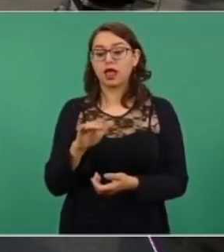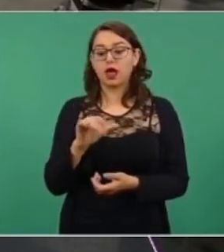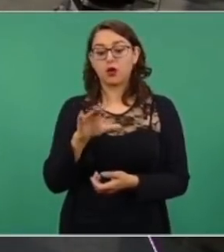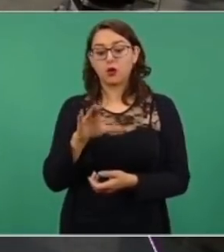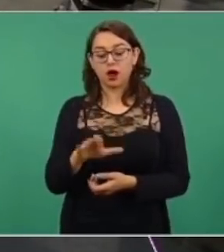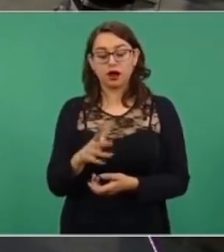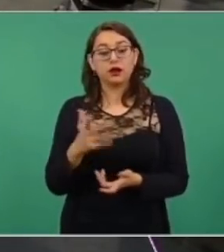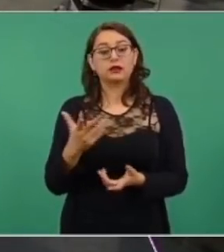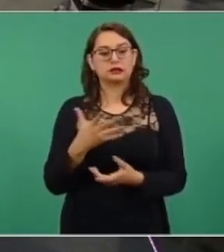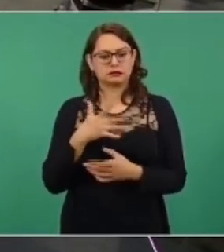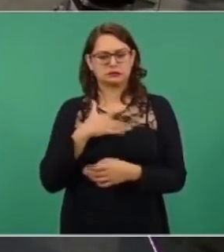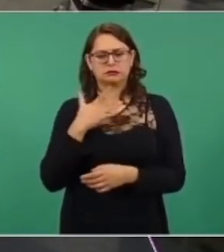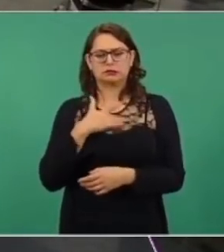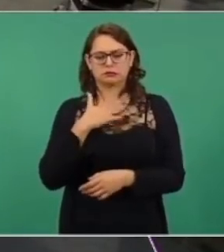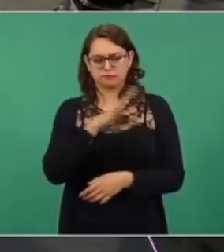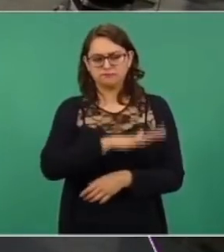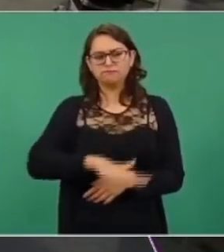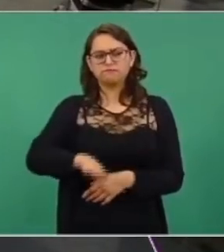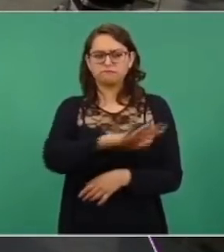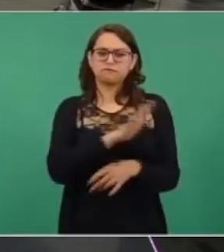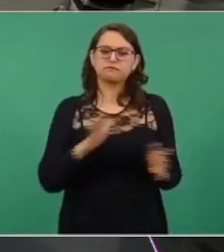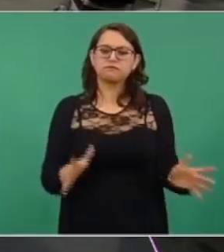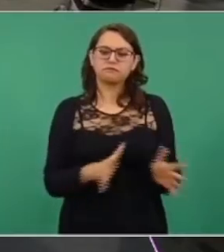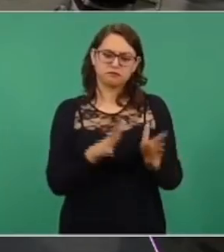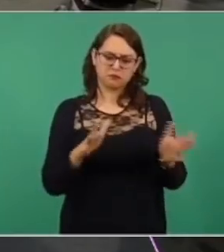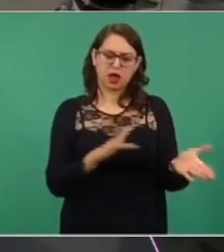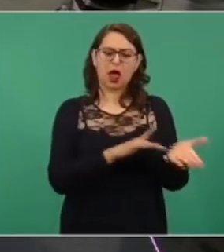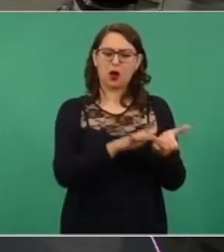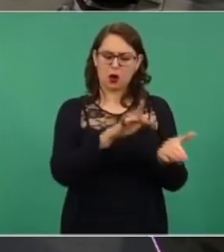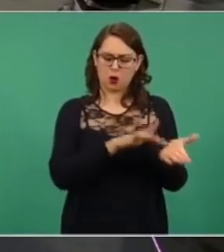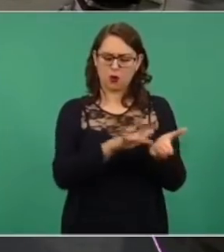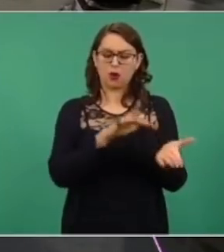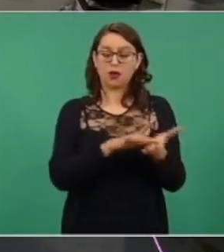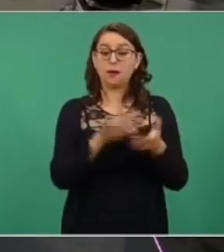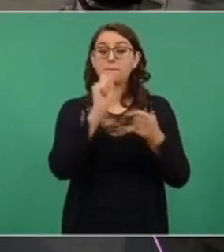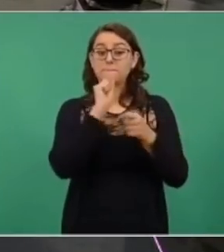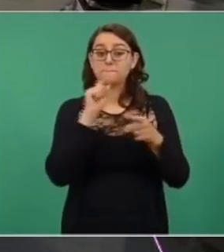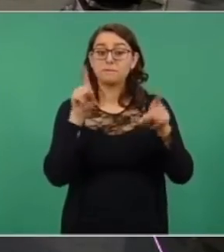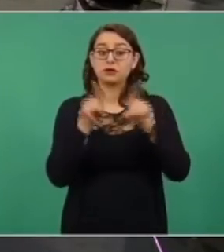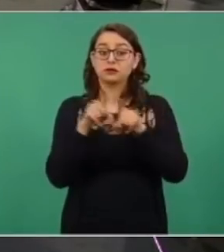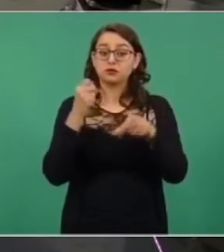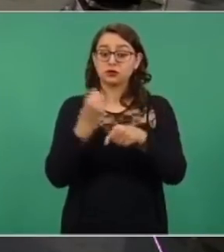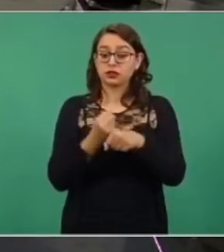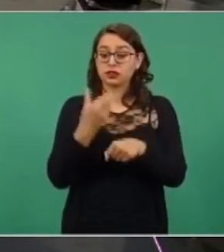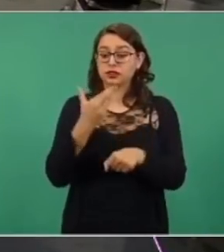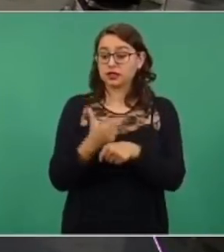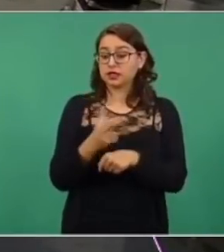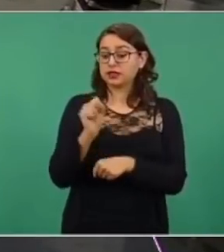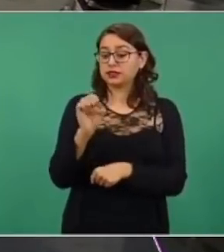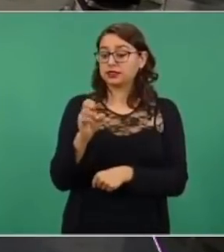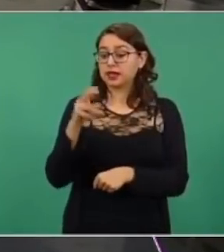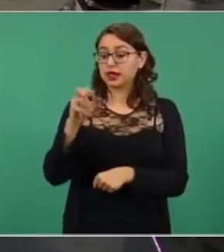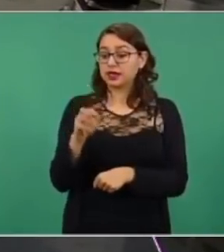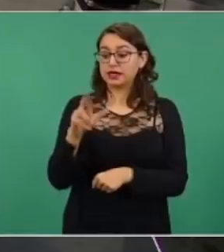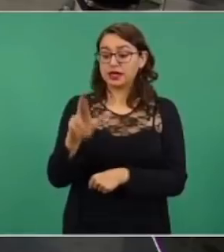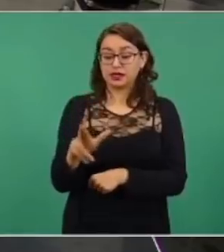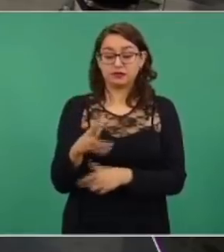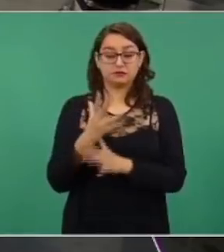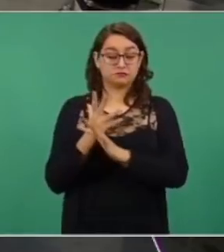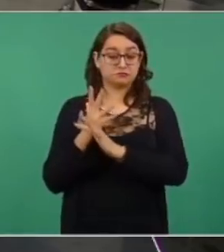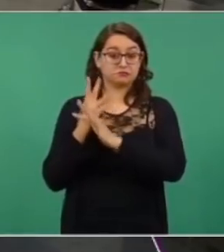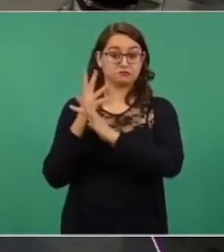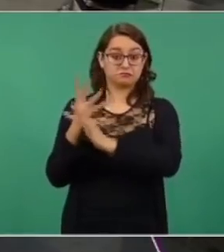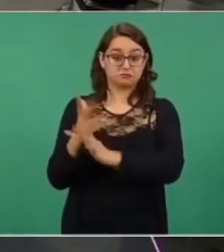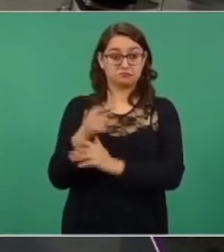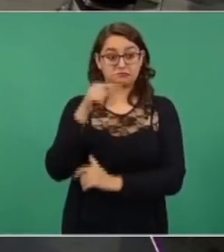región e incluso la secretaria de Energía, Rocío Nale, ha dicho que se va a hacer en donde